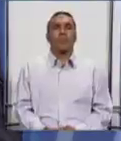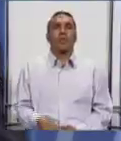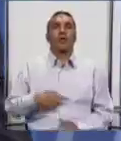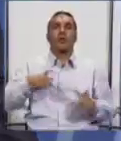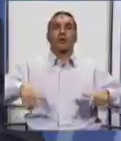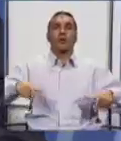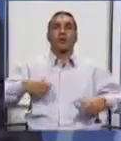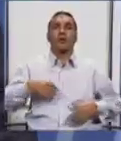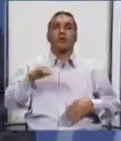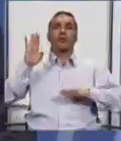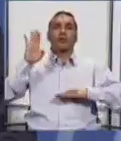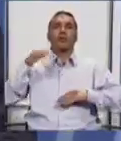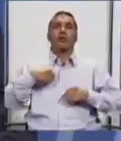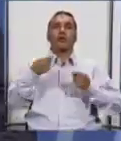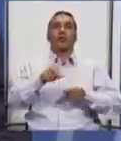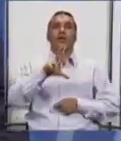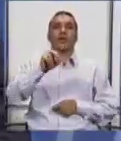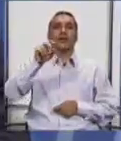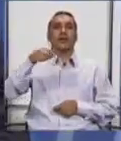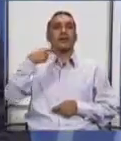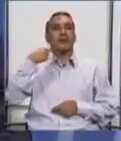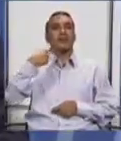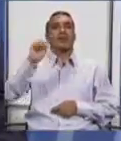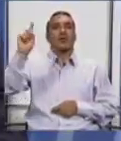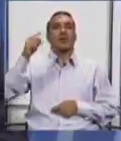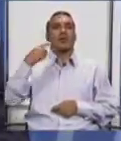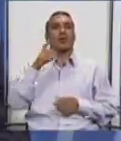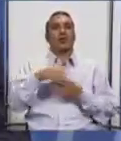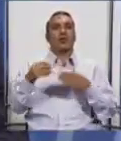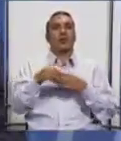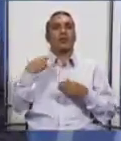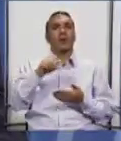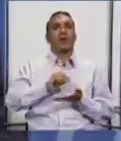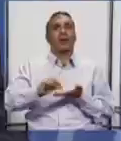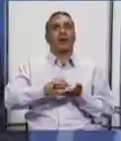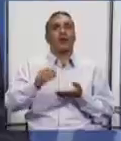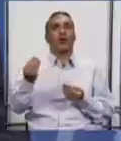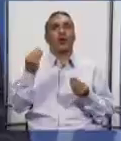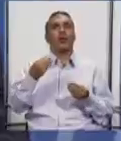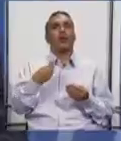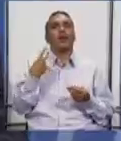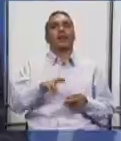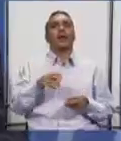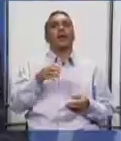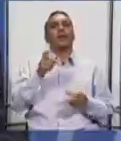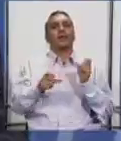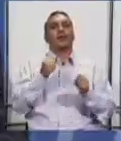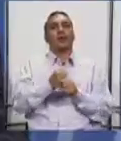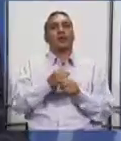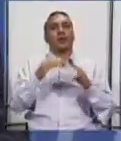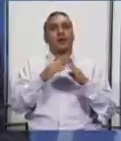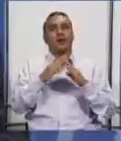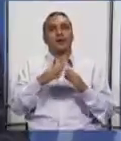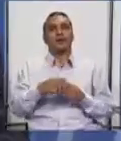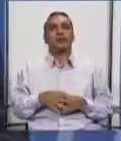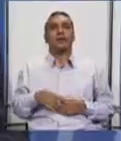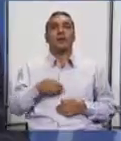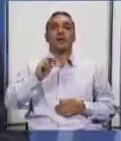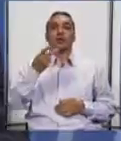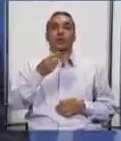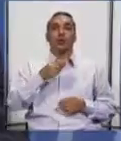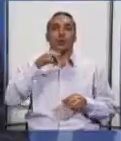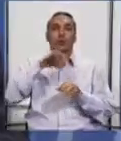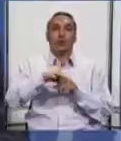Lenín Moreno se comprometió a entregar 300 millones de dólares en créditos para jóvenes y amas de casa de ganar la segunda vuelta electoral.